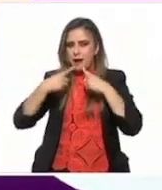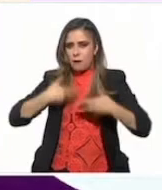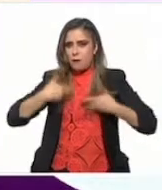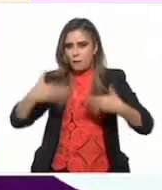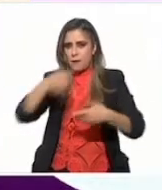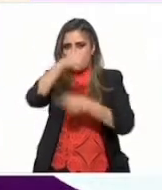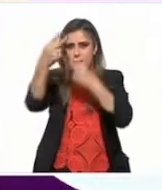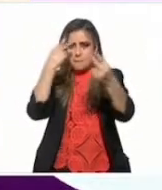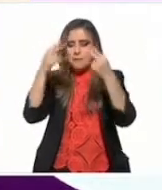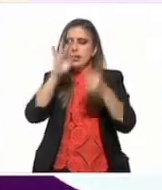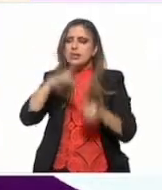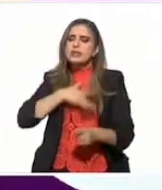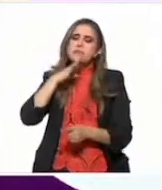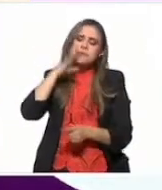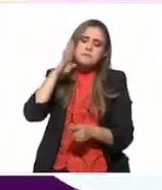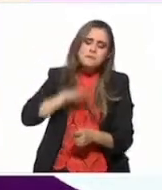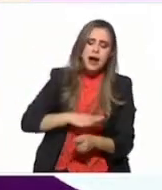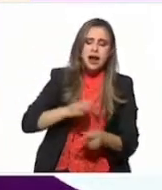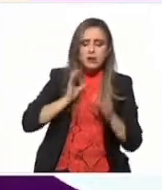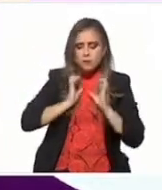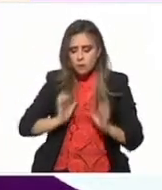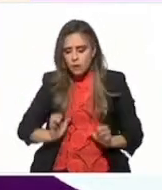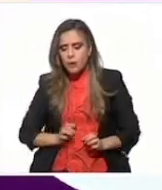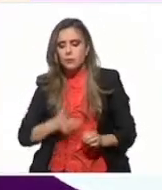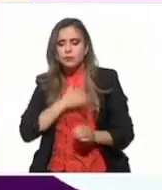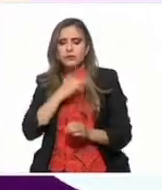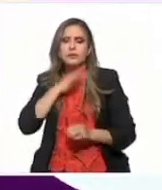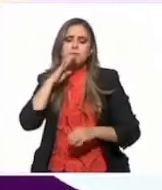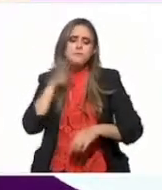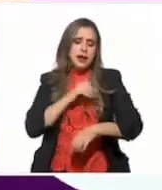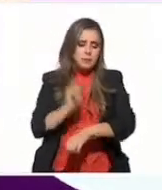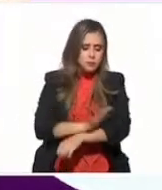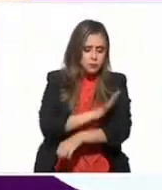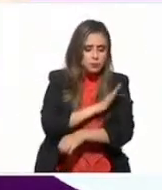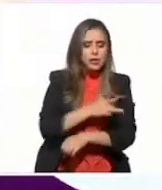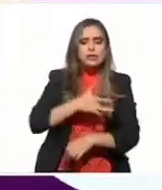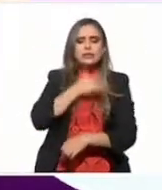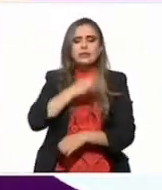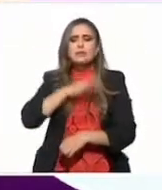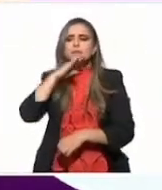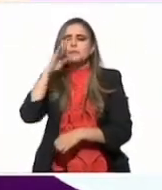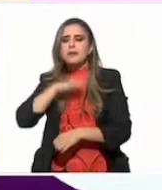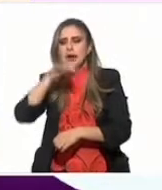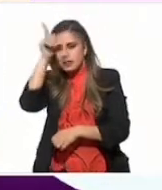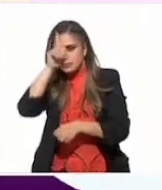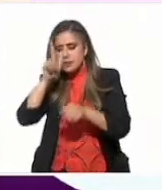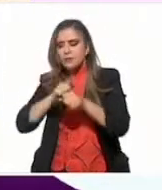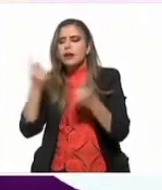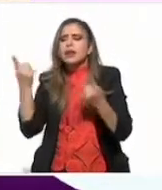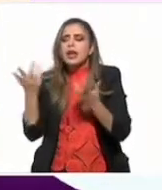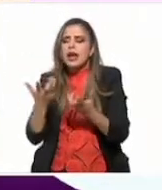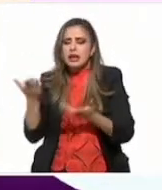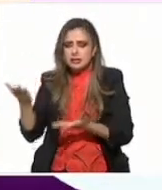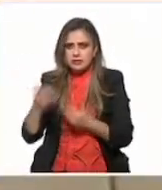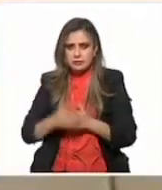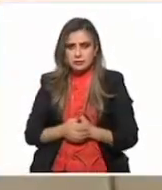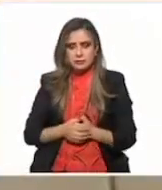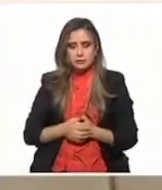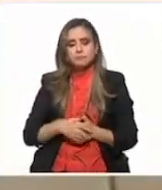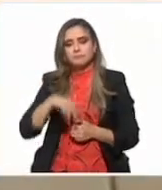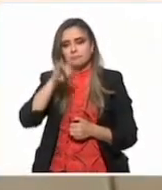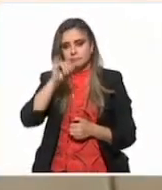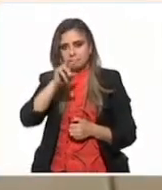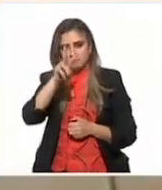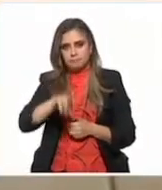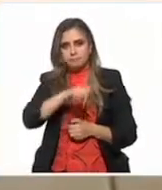espiritual y emocional en general coincido con lo que los compañeros